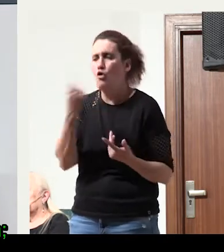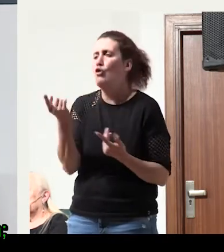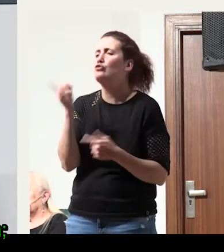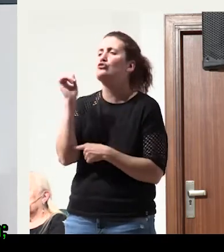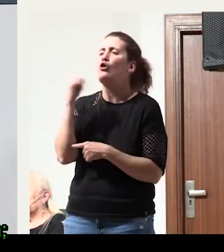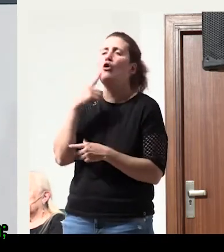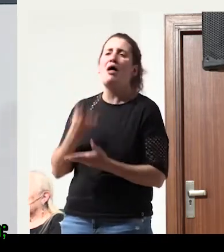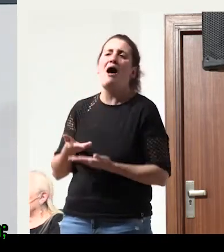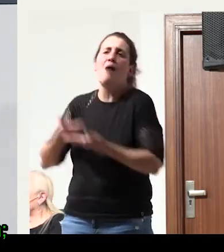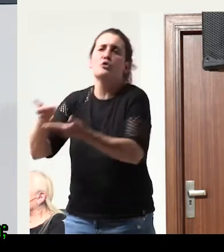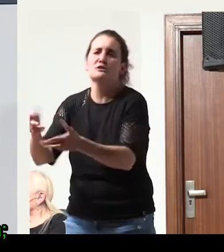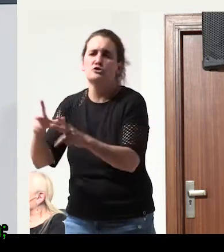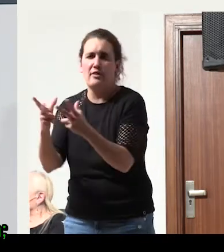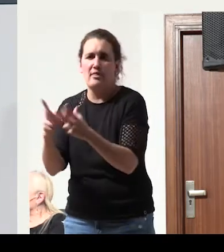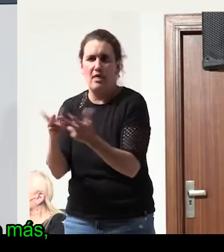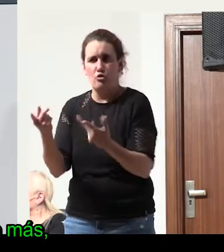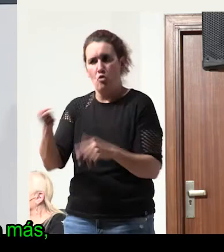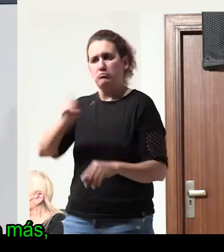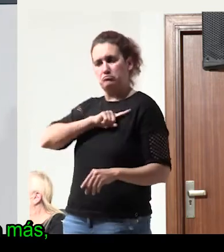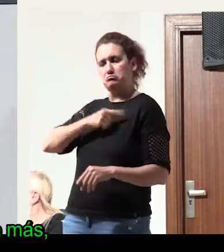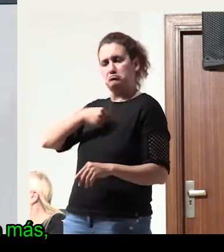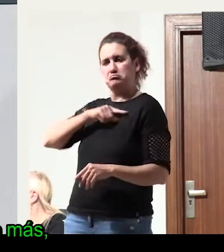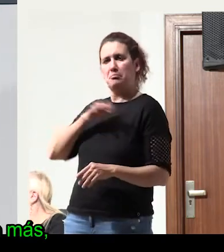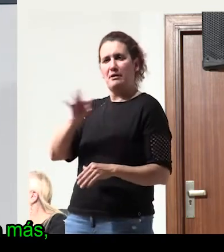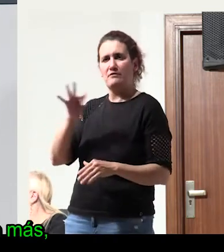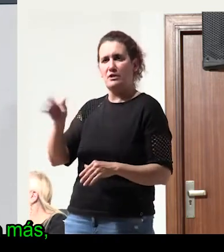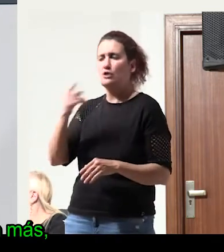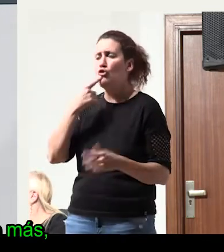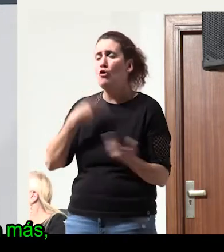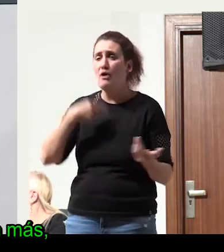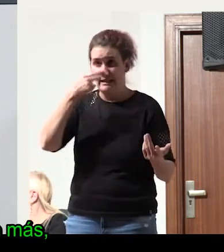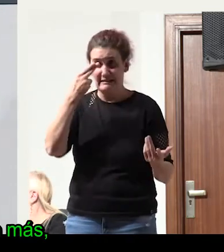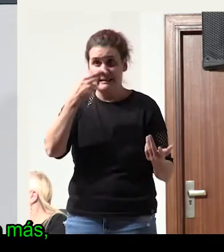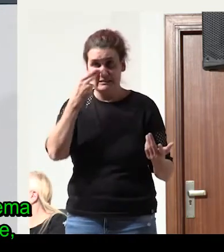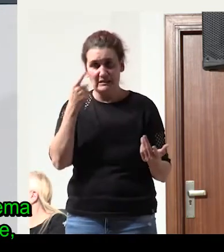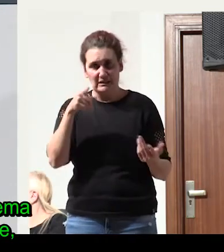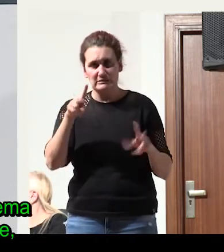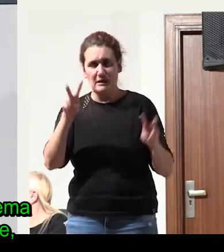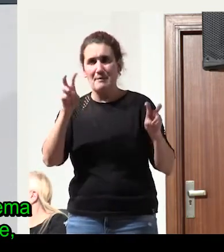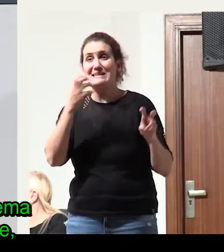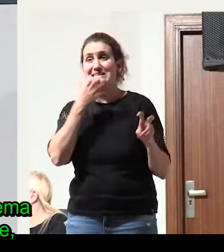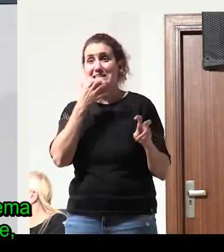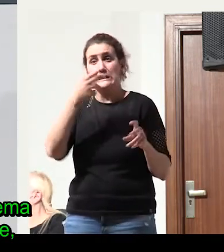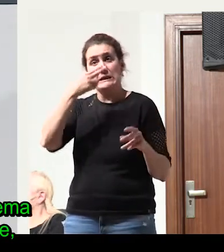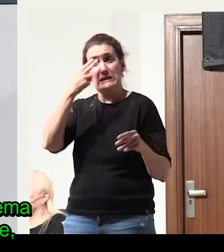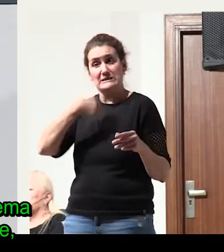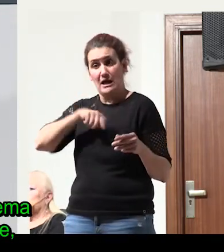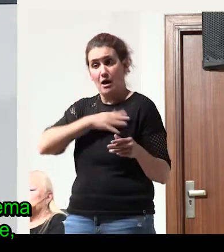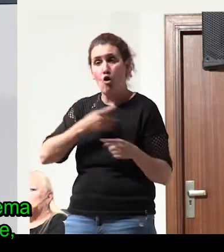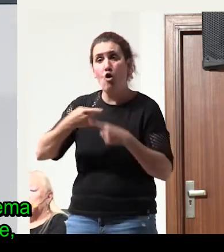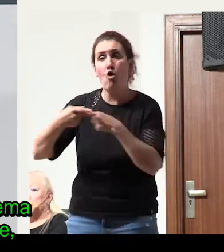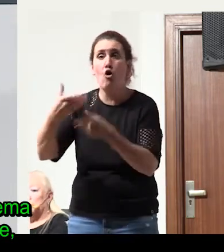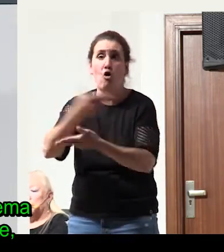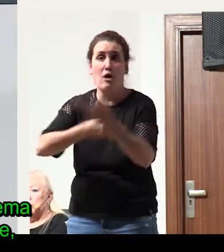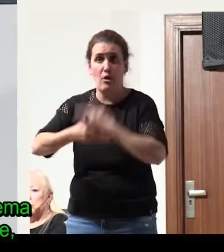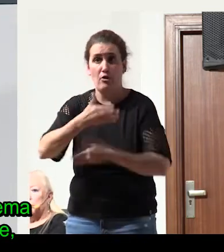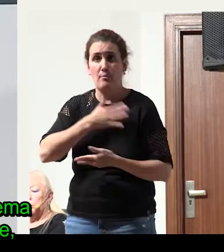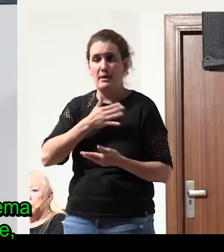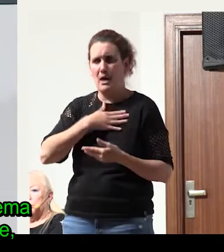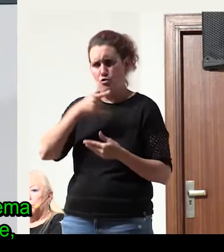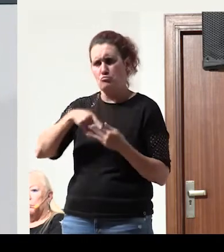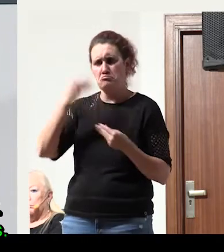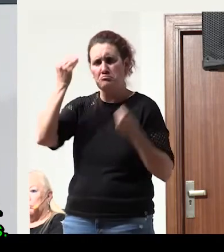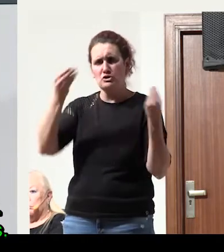bueno, yo desde luego estoy muy interesada en ese tema, si os interesa mi colaboración, sin más, porque me parece que es un tema que nos